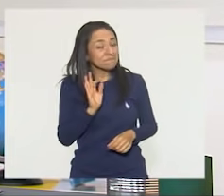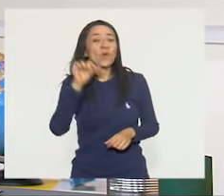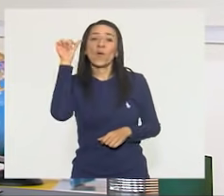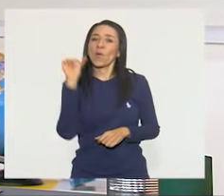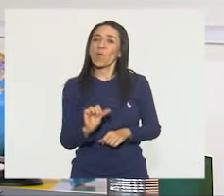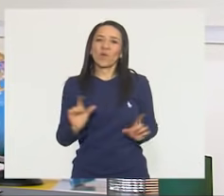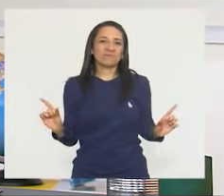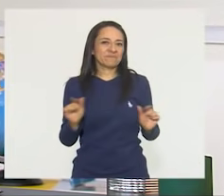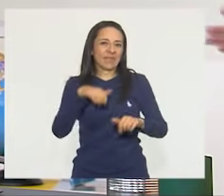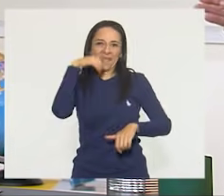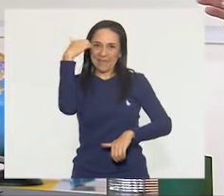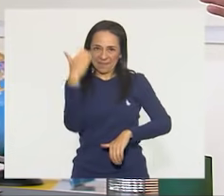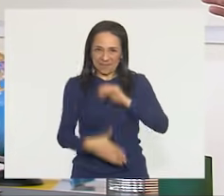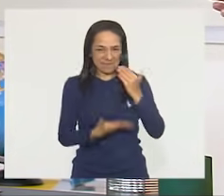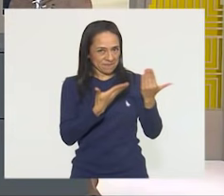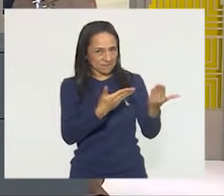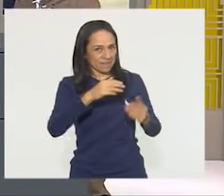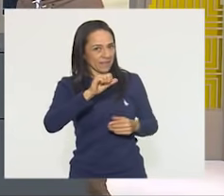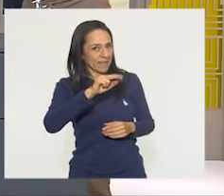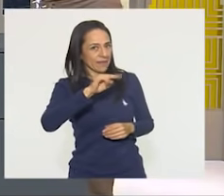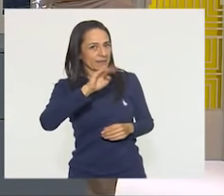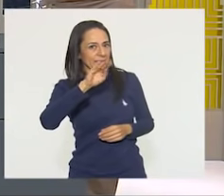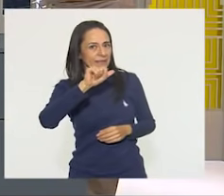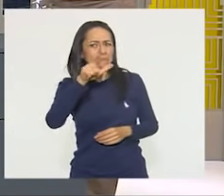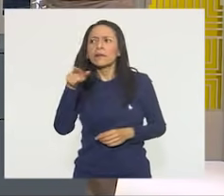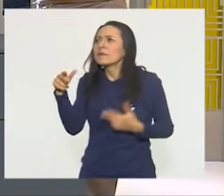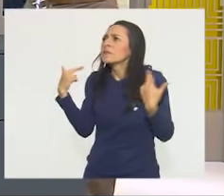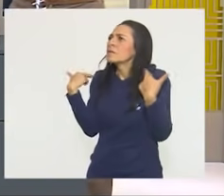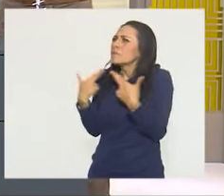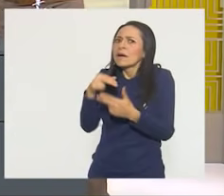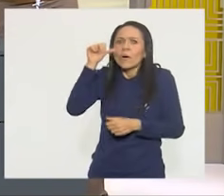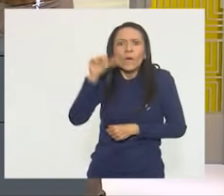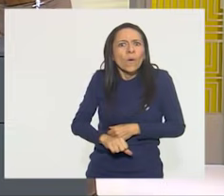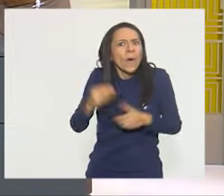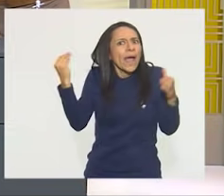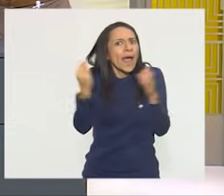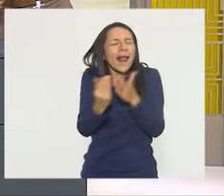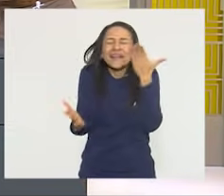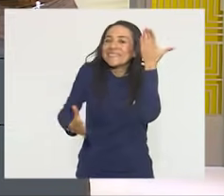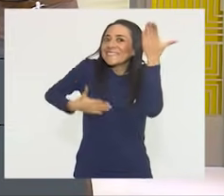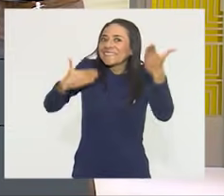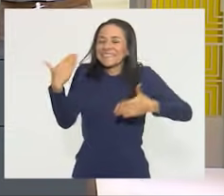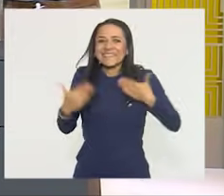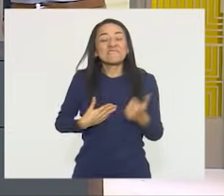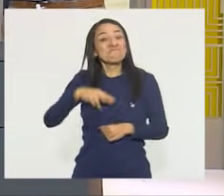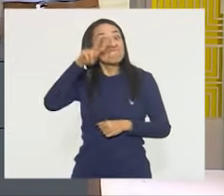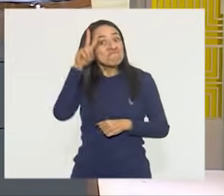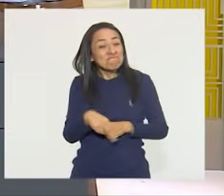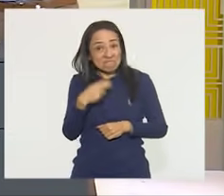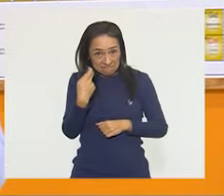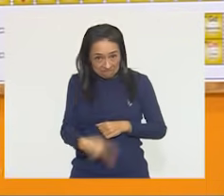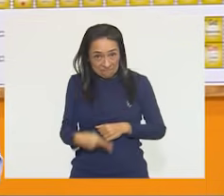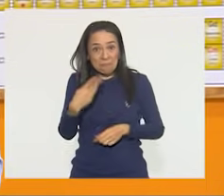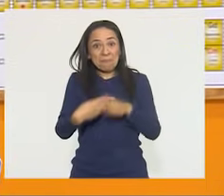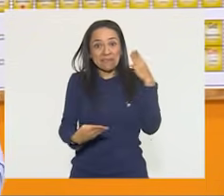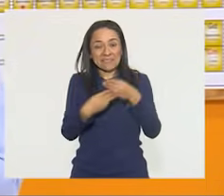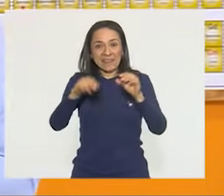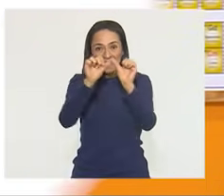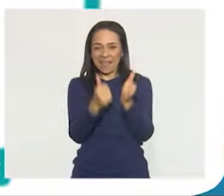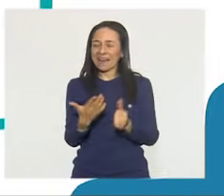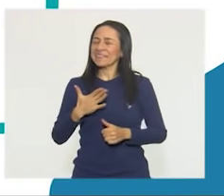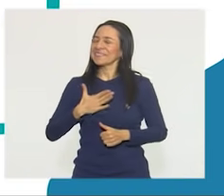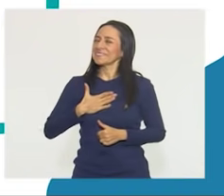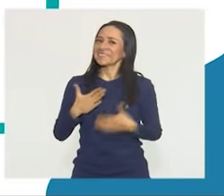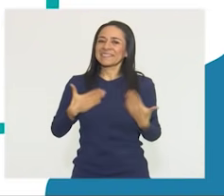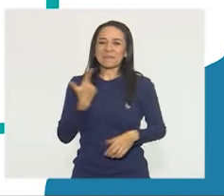de hoy, Aníbal. Maestro, qué clase tan divertida. Siempre qué placer es estar en Artes. Y amigos, con la clase